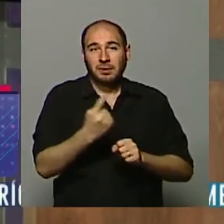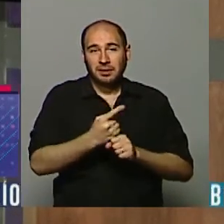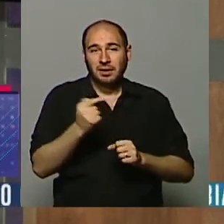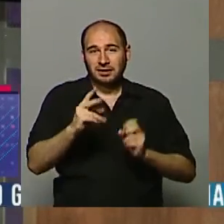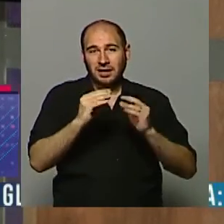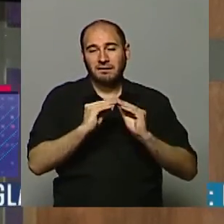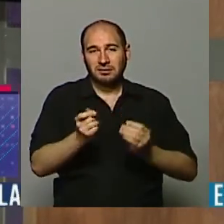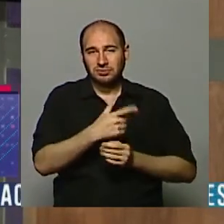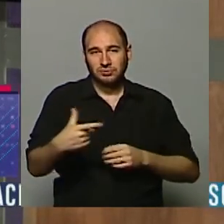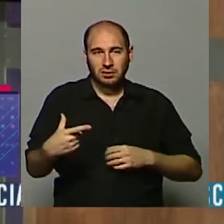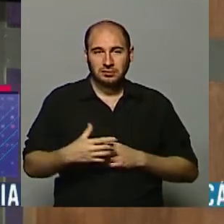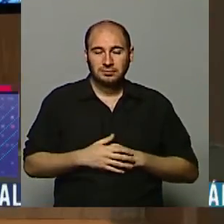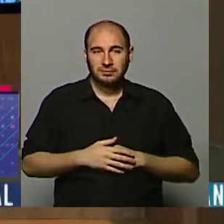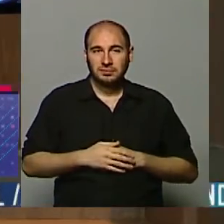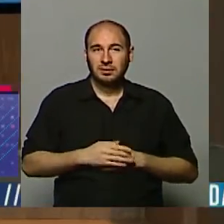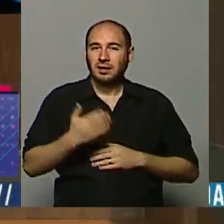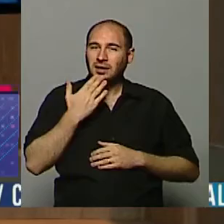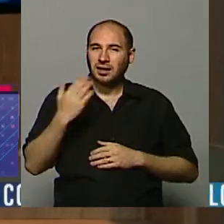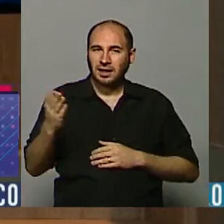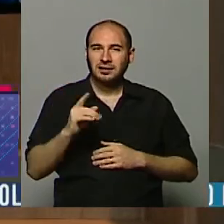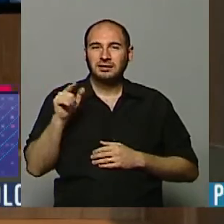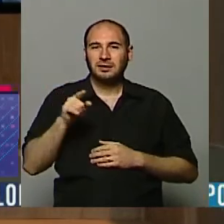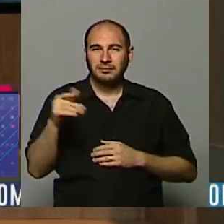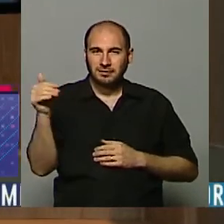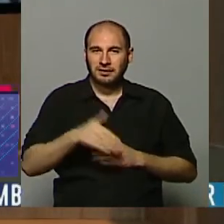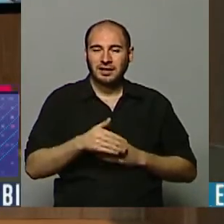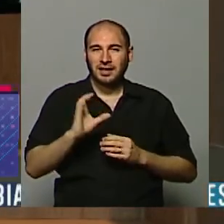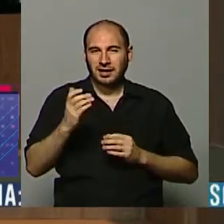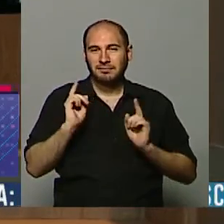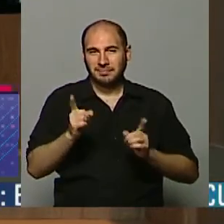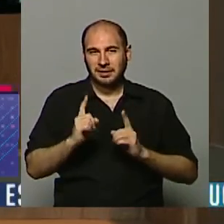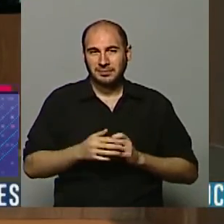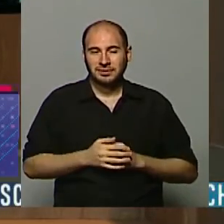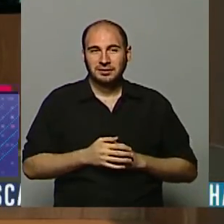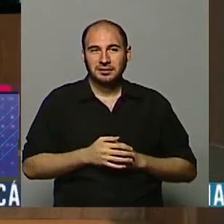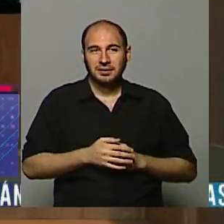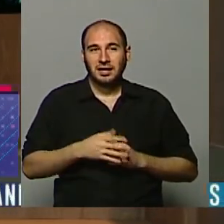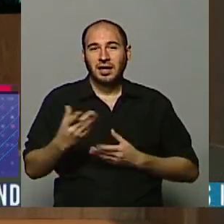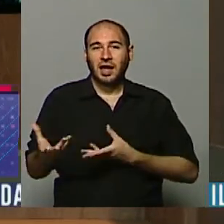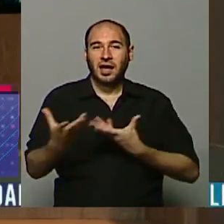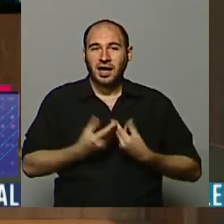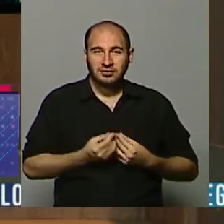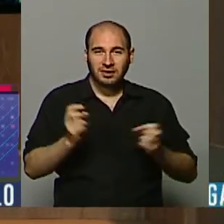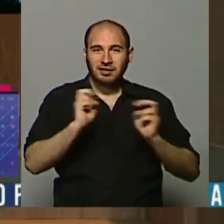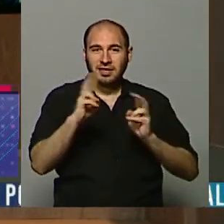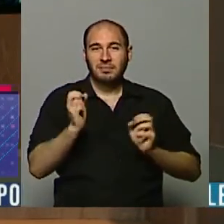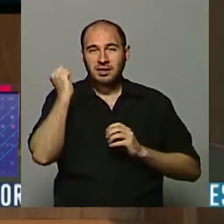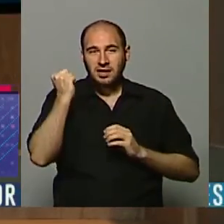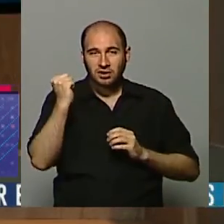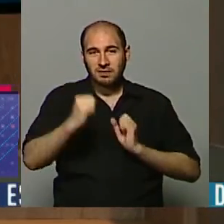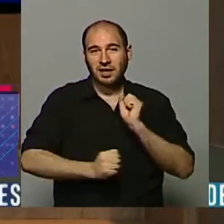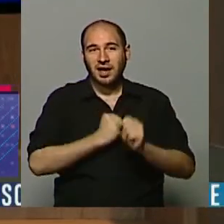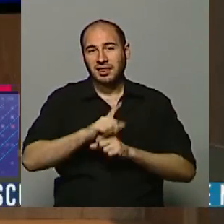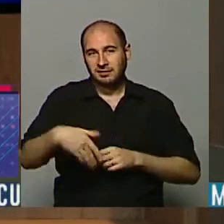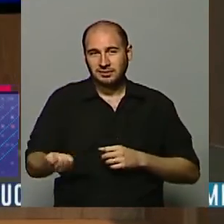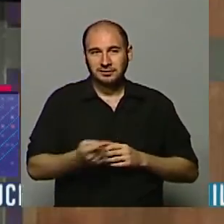que negociar en las paritarias. Bueno, José, muchísimas gracias por acercarte al estudio como siempre para ayudarnos con el tema económico. Será hasta